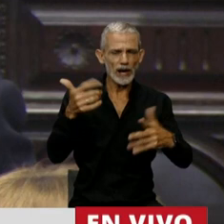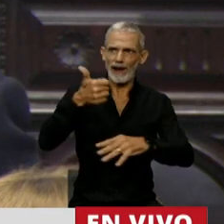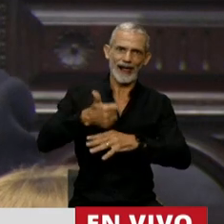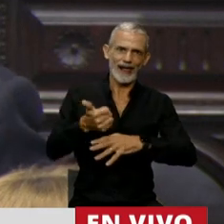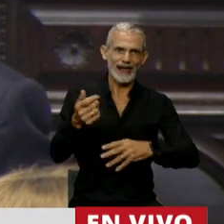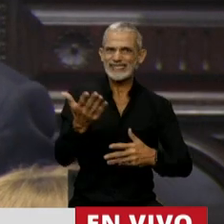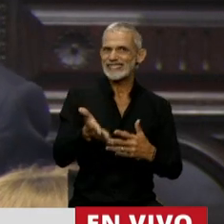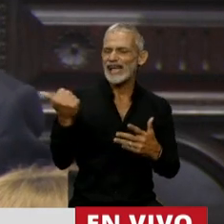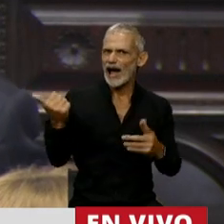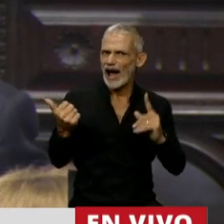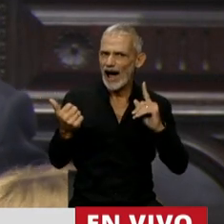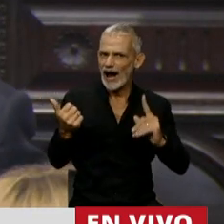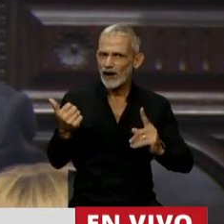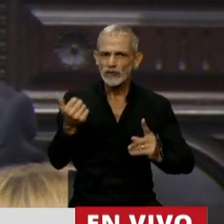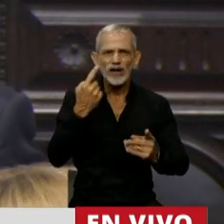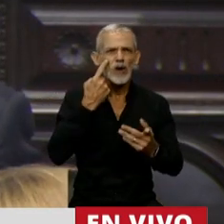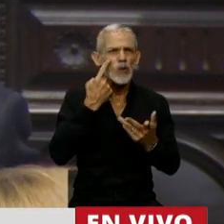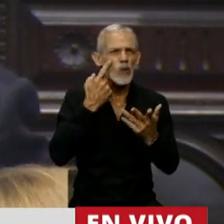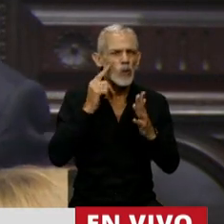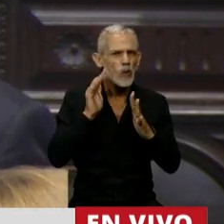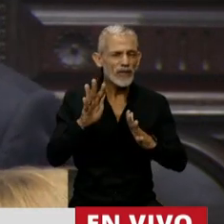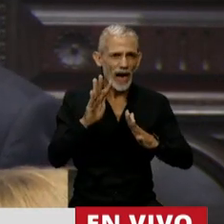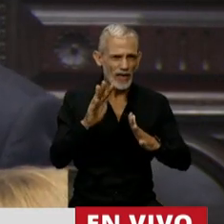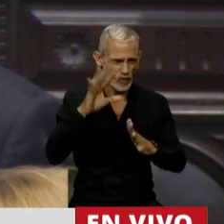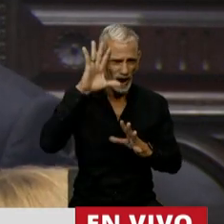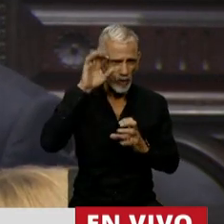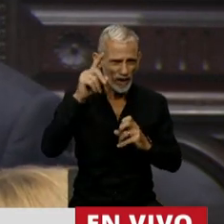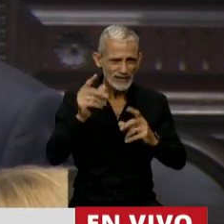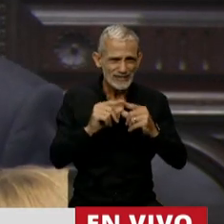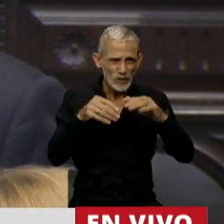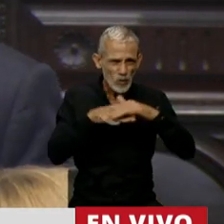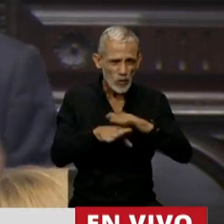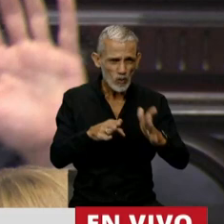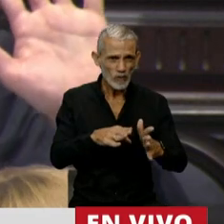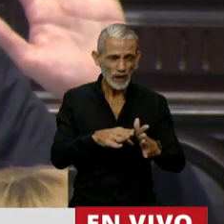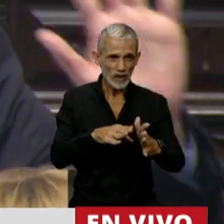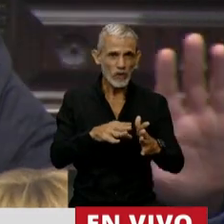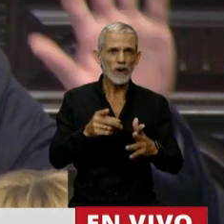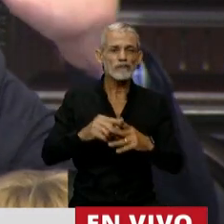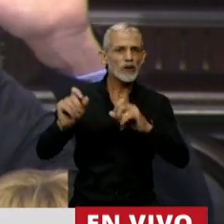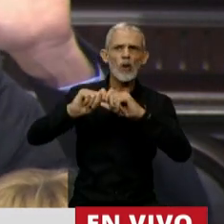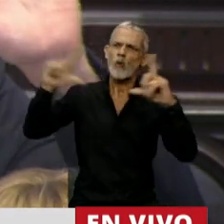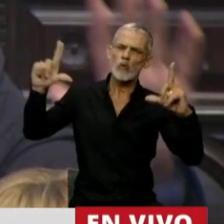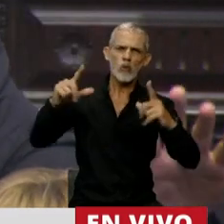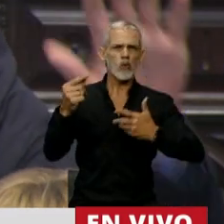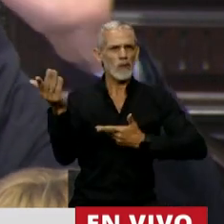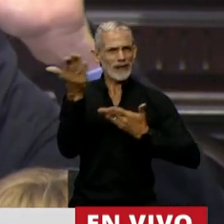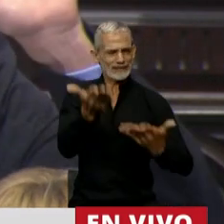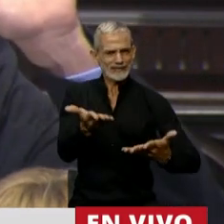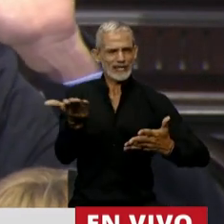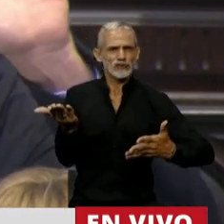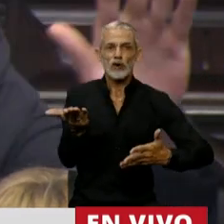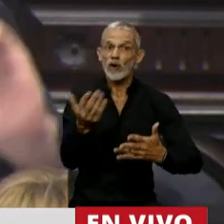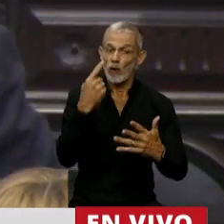estar. Entonces guarden este número, presidente. En las diapositivas, en la